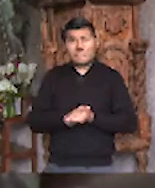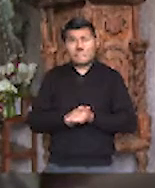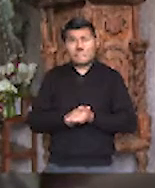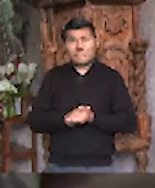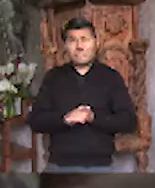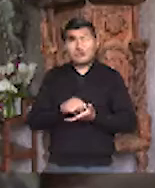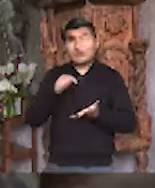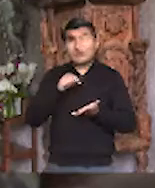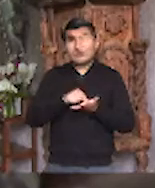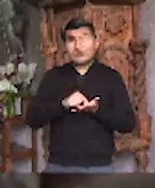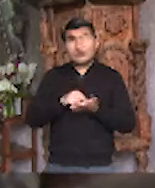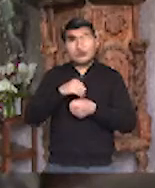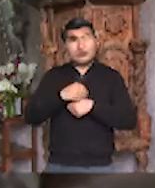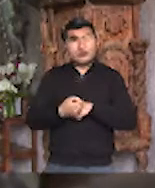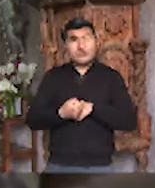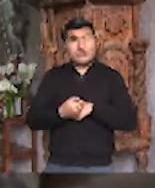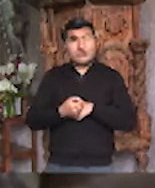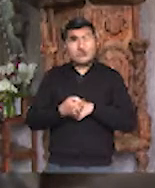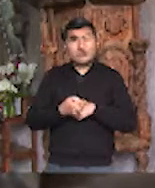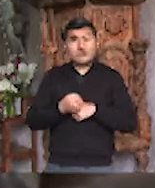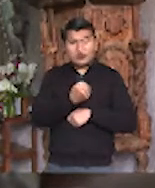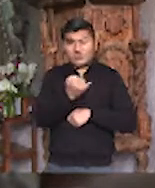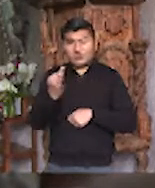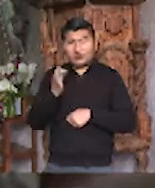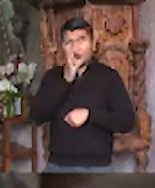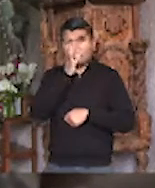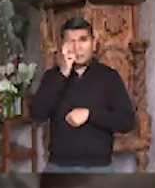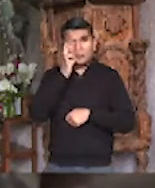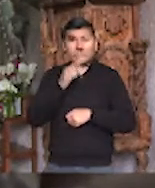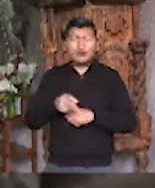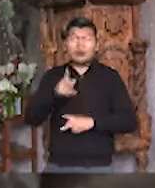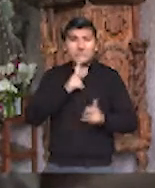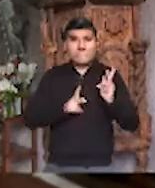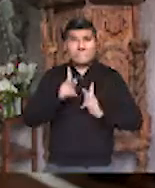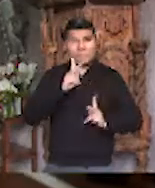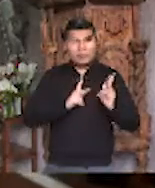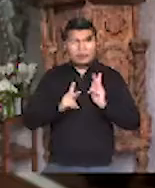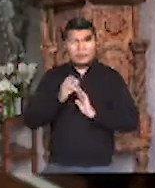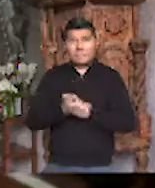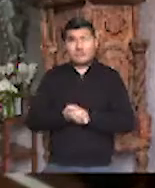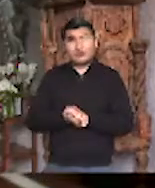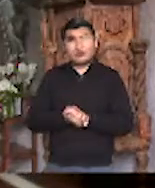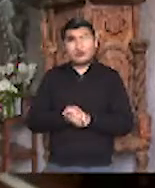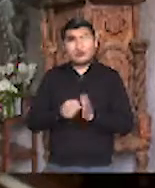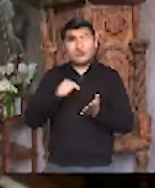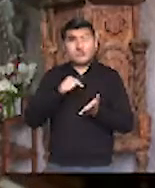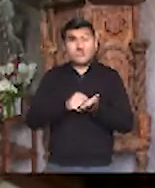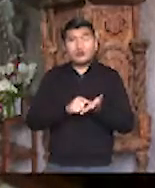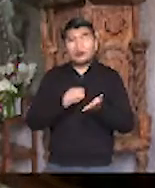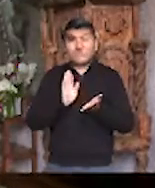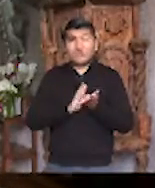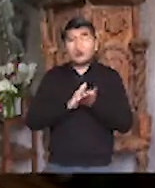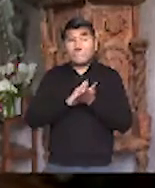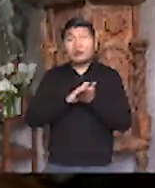es el que atrae a la multitud de la gente es el aplauso